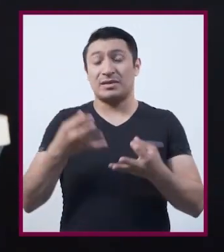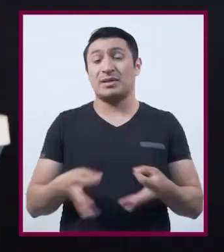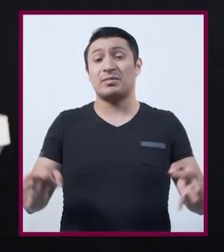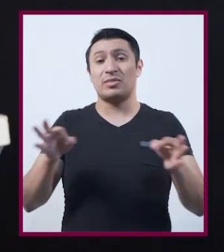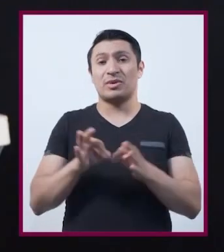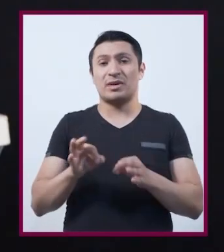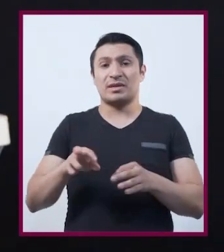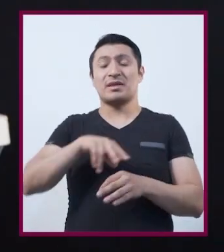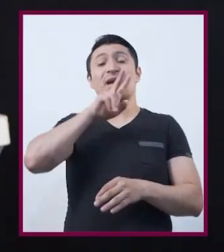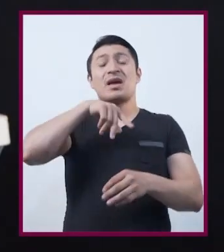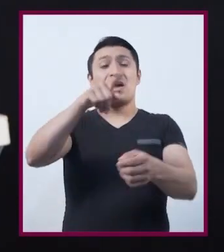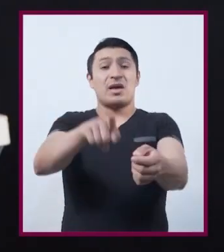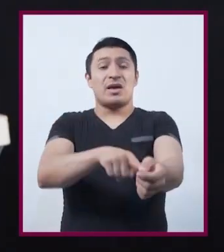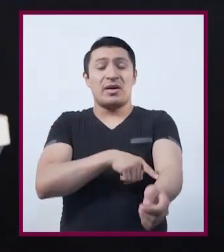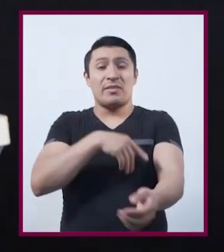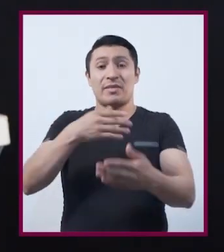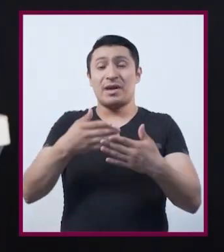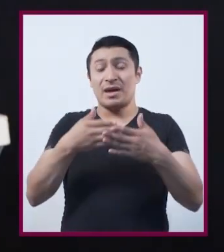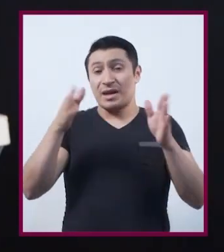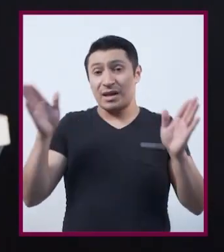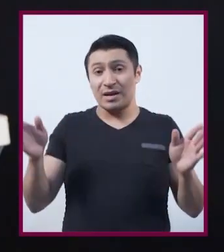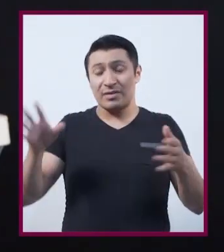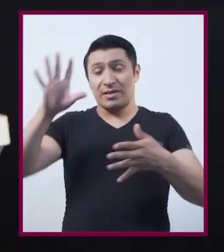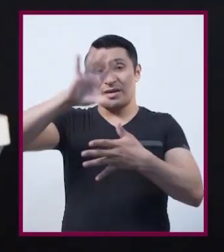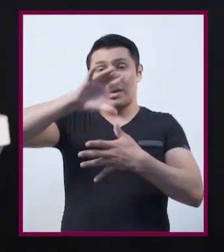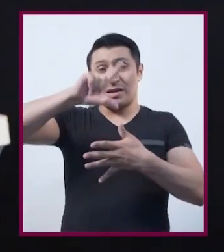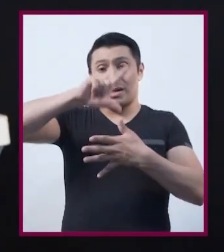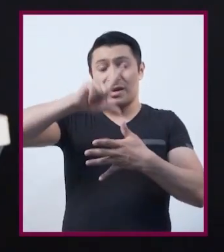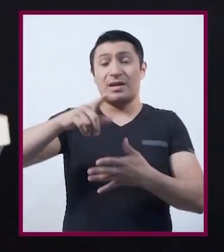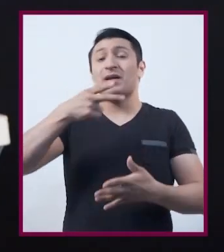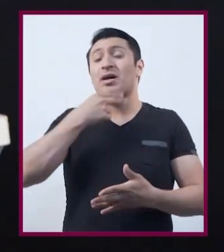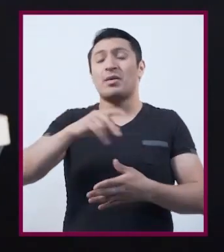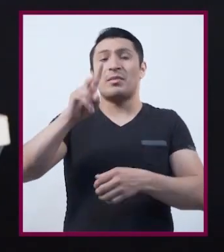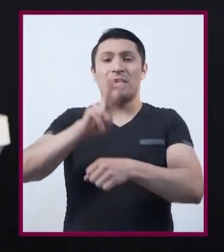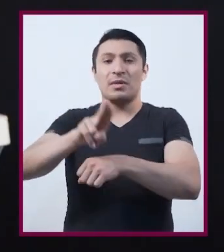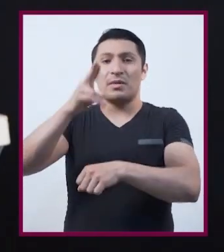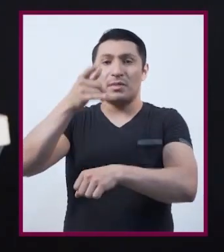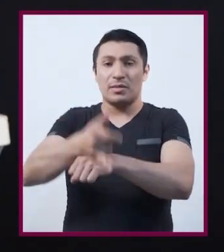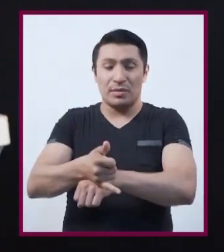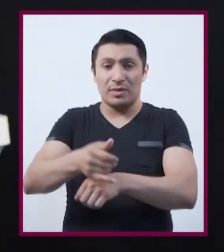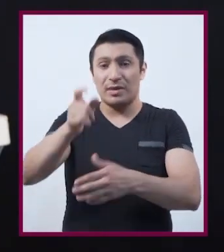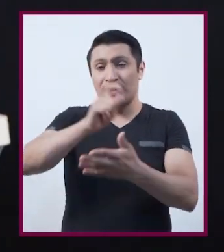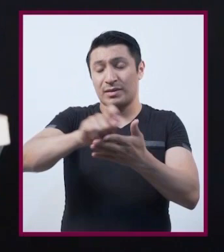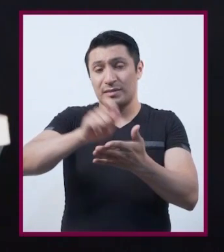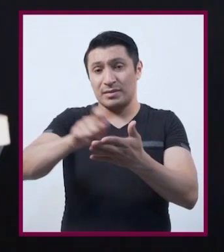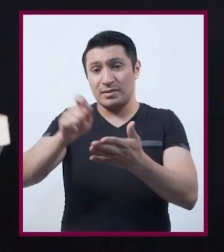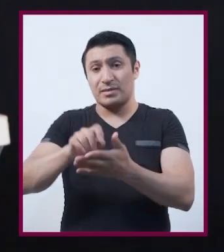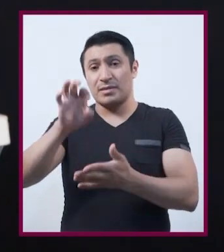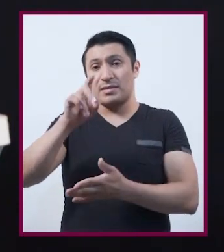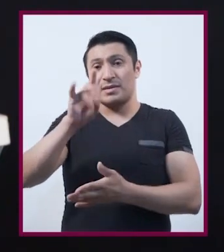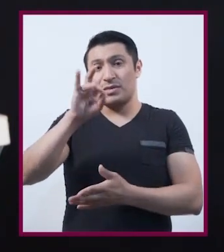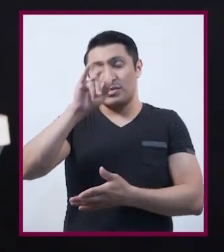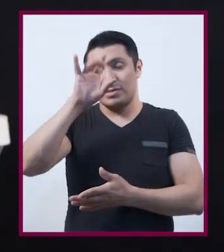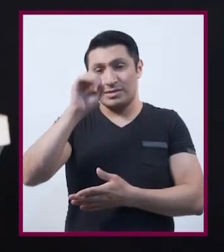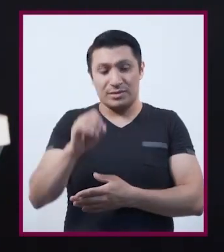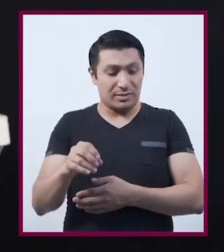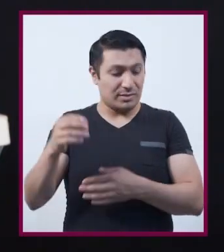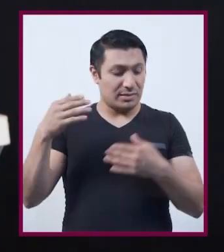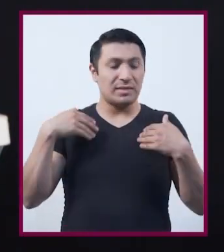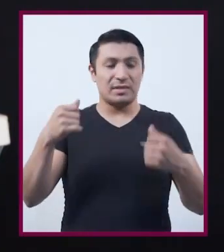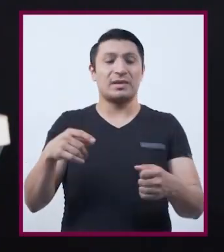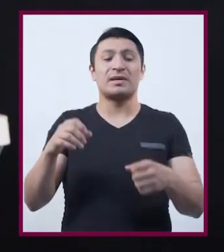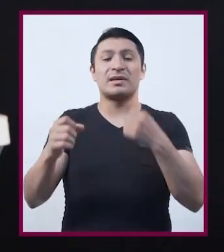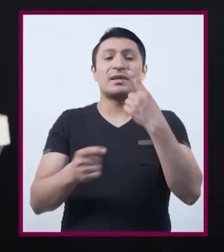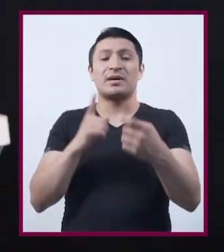uruguayo Eduardo Galeano. Una obra que permite comprender algunos de los problemas que padecemos actualmente en esta parte del